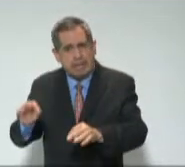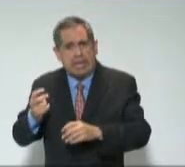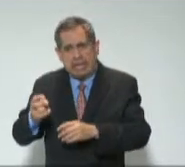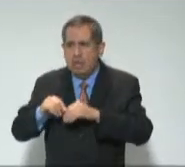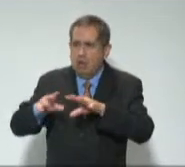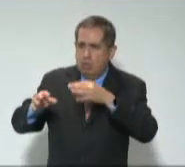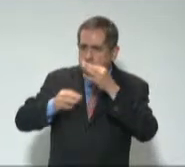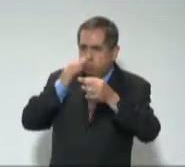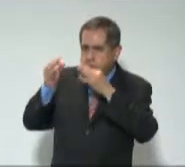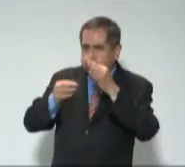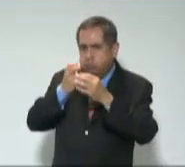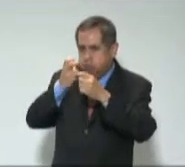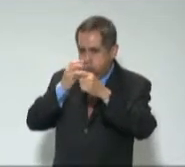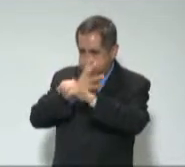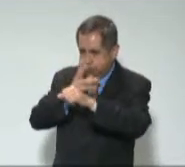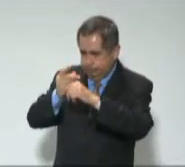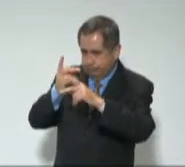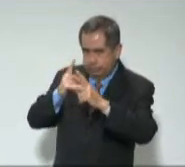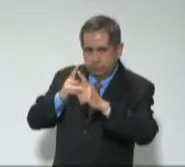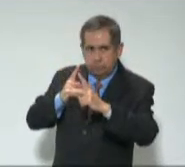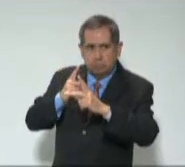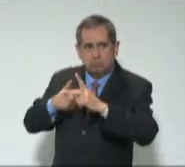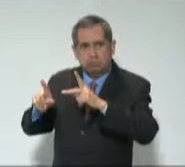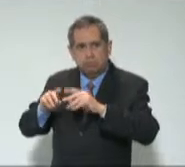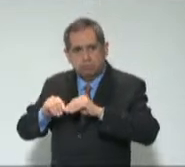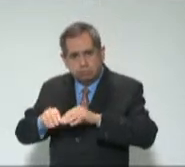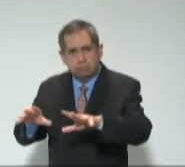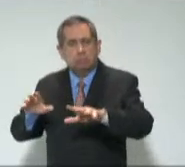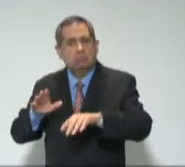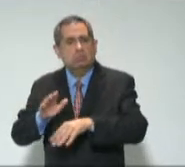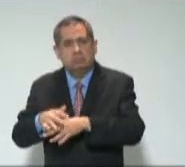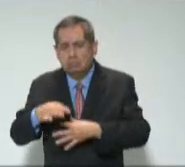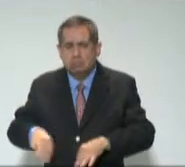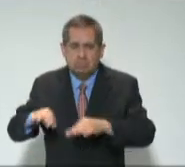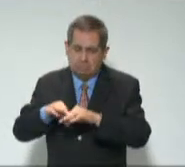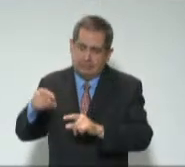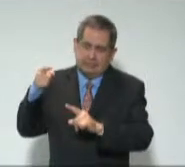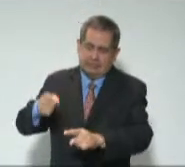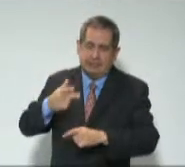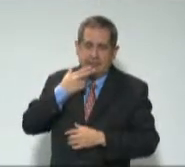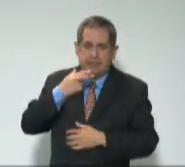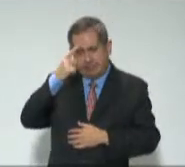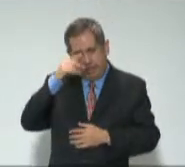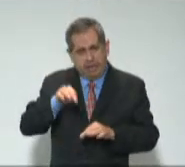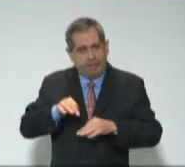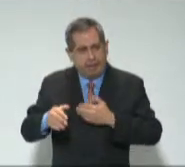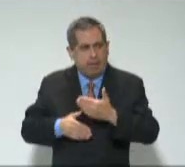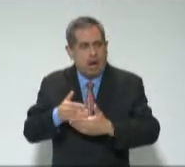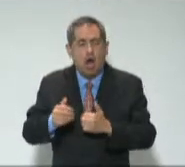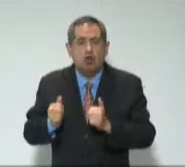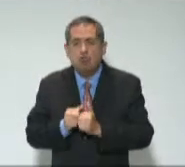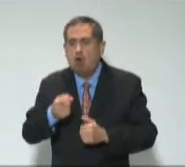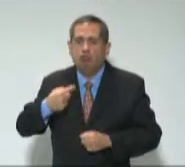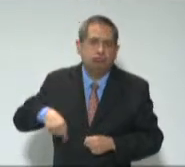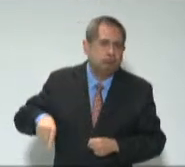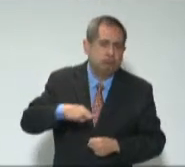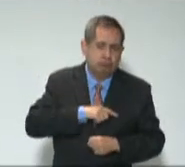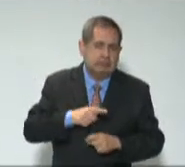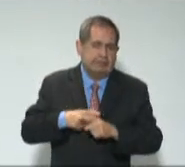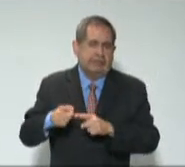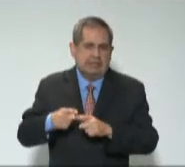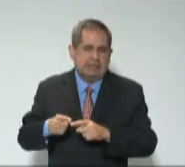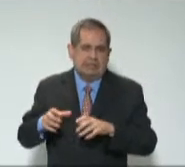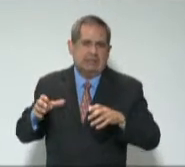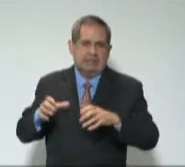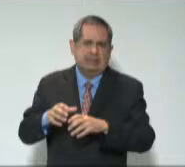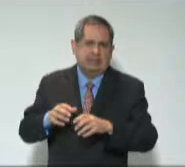transparencia proactiva se vuelve hoy más que nunca el frente común de trabajo por parte de las entidades